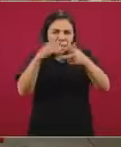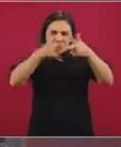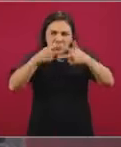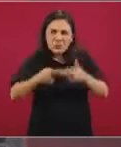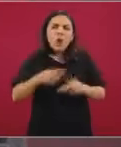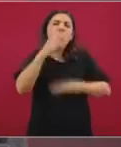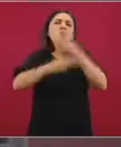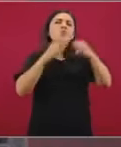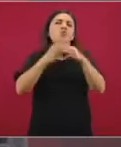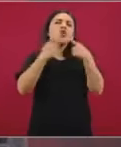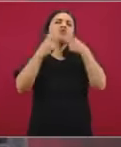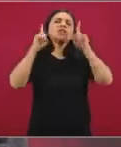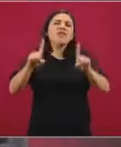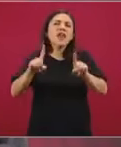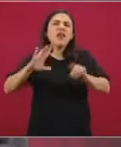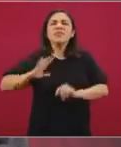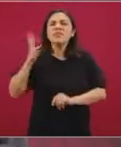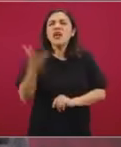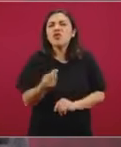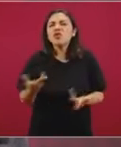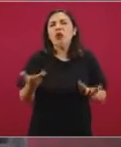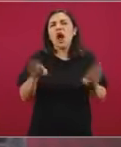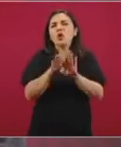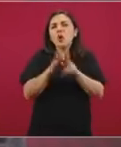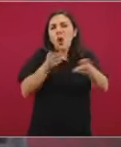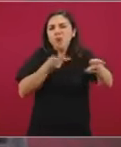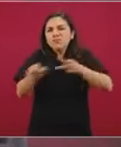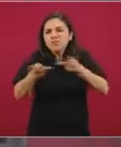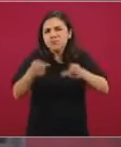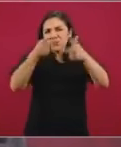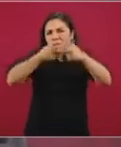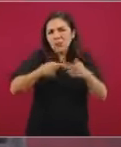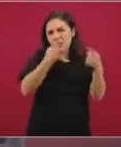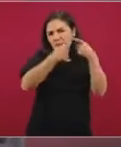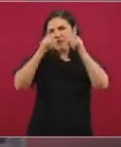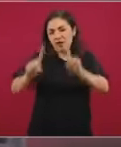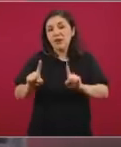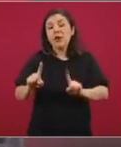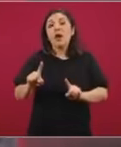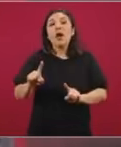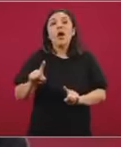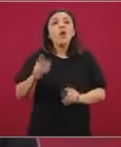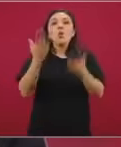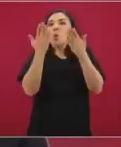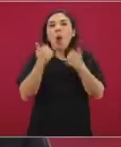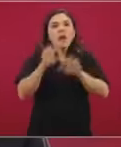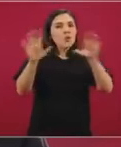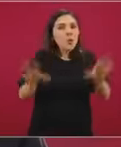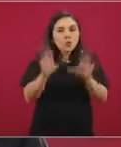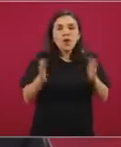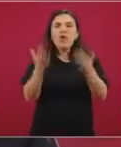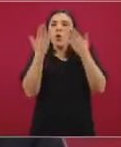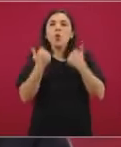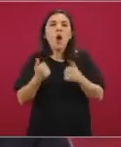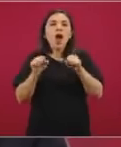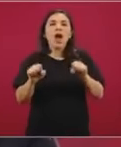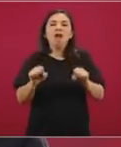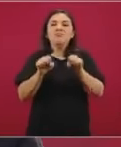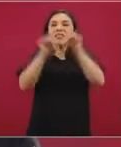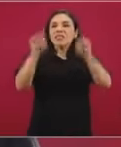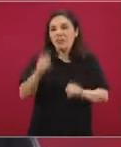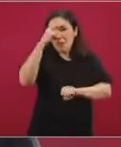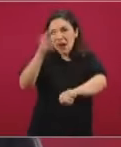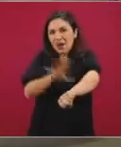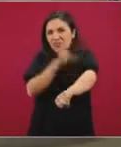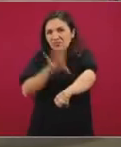mundo tenía otro tipo de recursos para realizar vigilancia epidemiológica, no existían computadoras, no existían sistemas electrónicos de